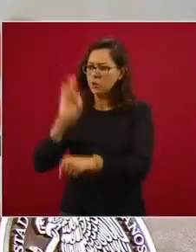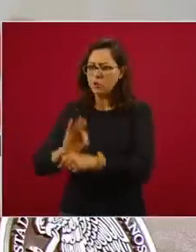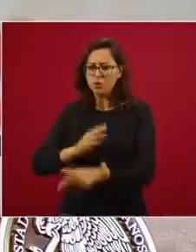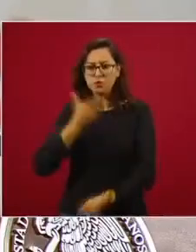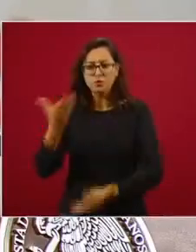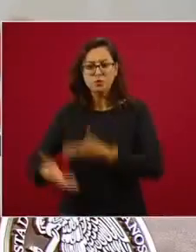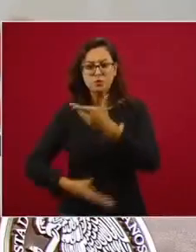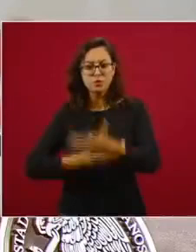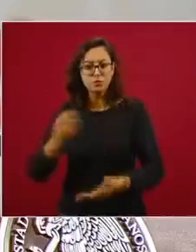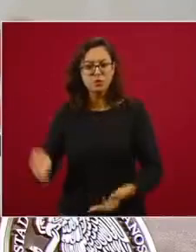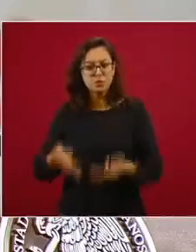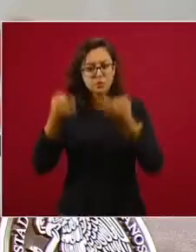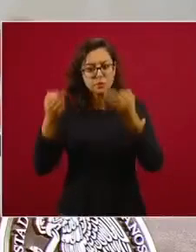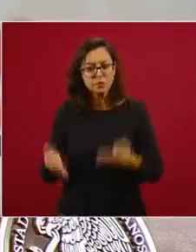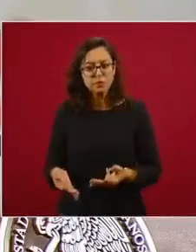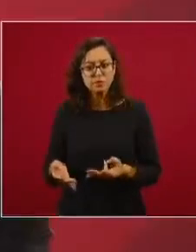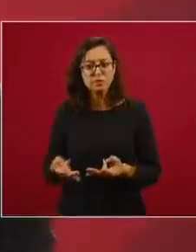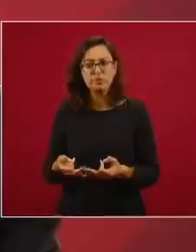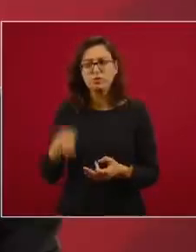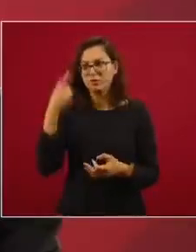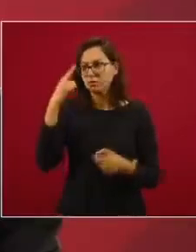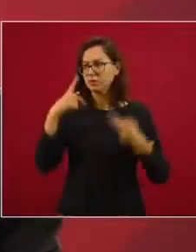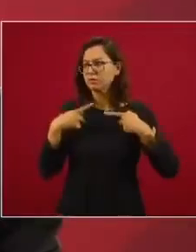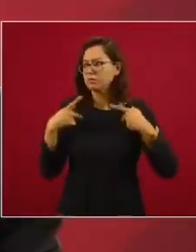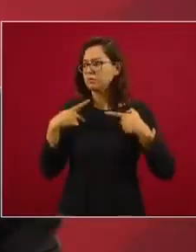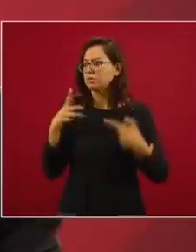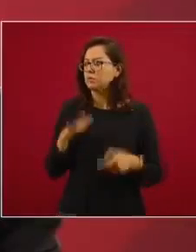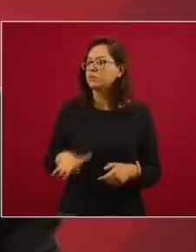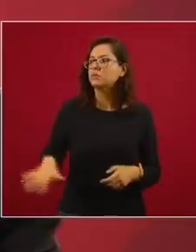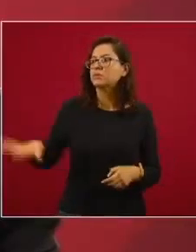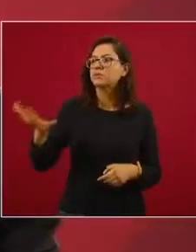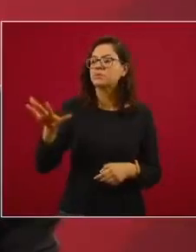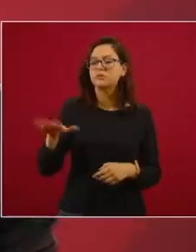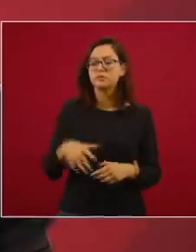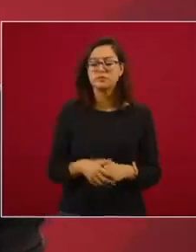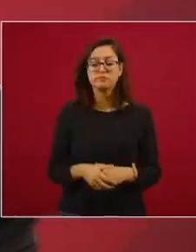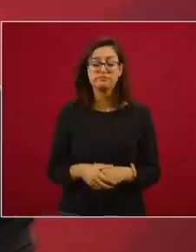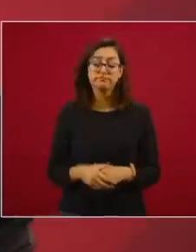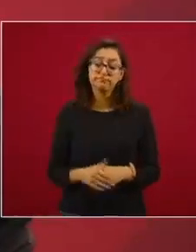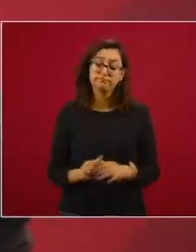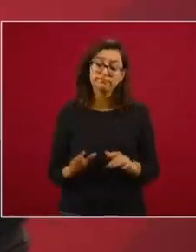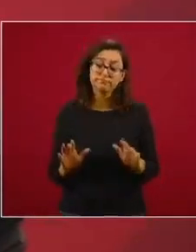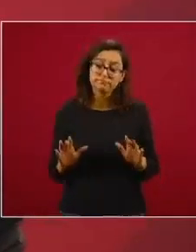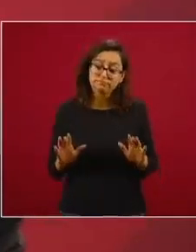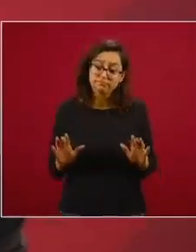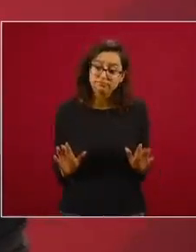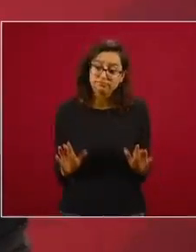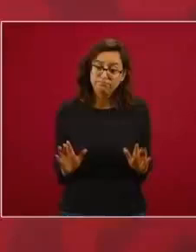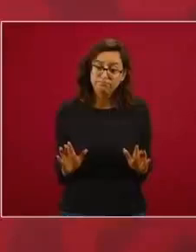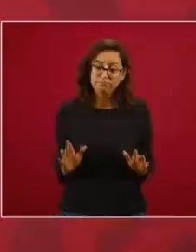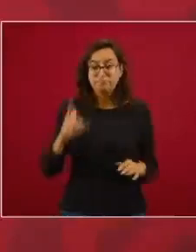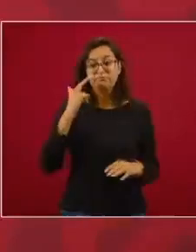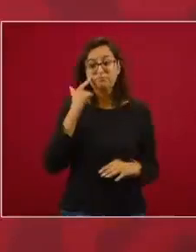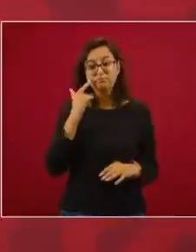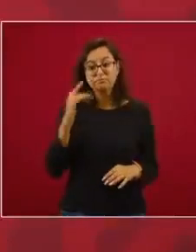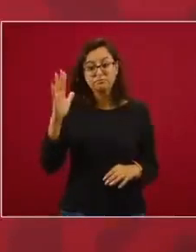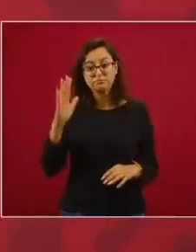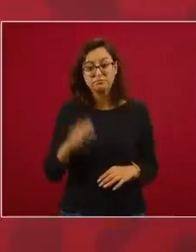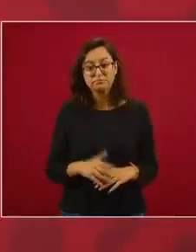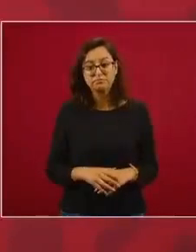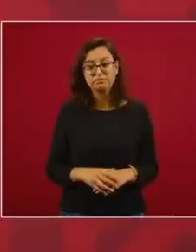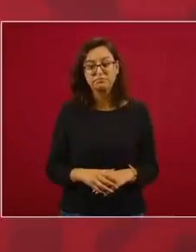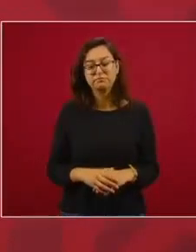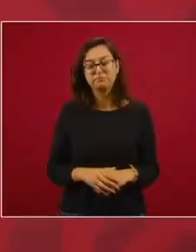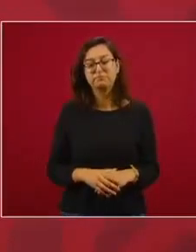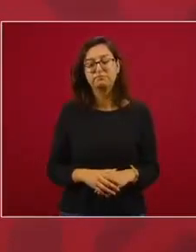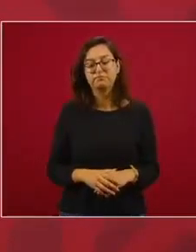servicios médicos para la población. Pero bueno, vamos a ver qué